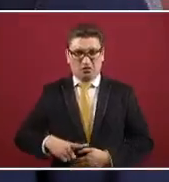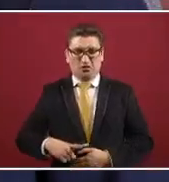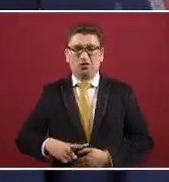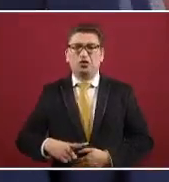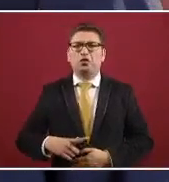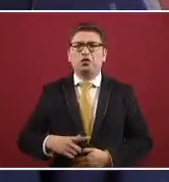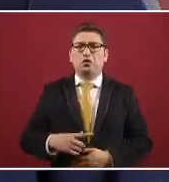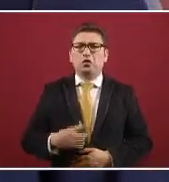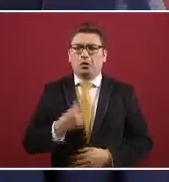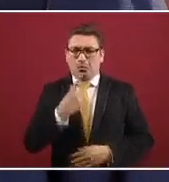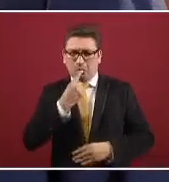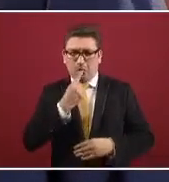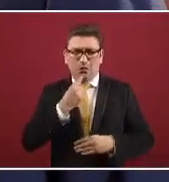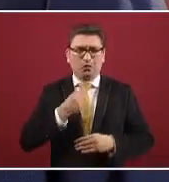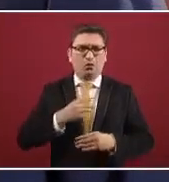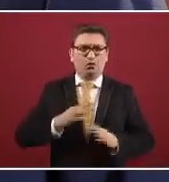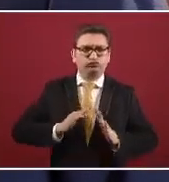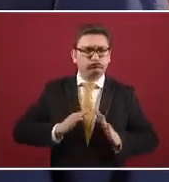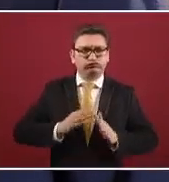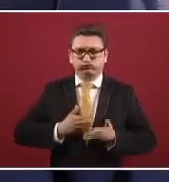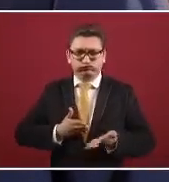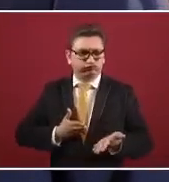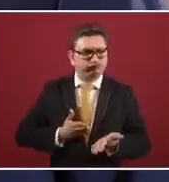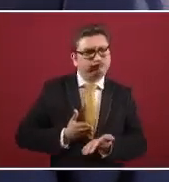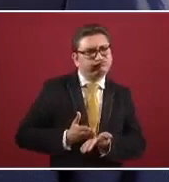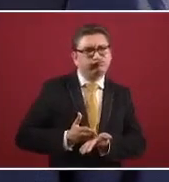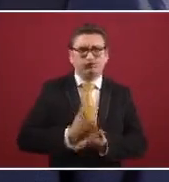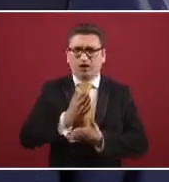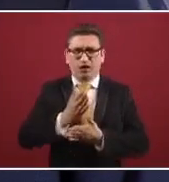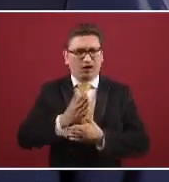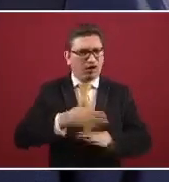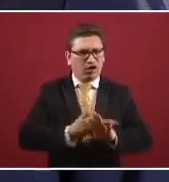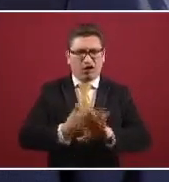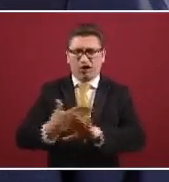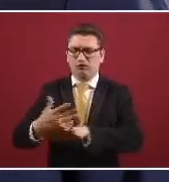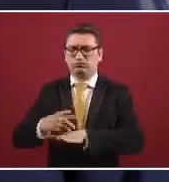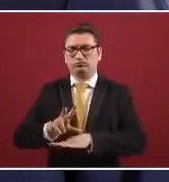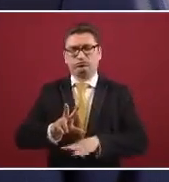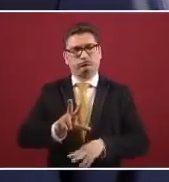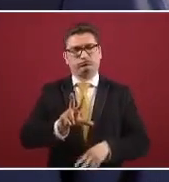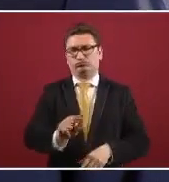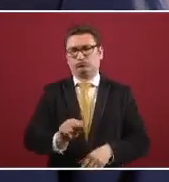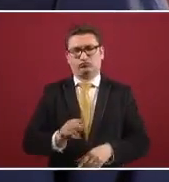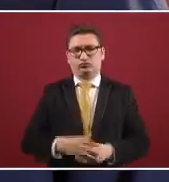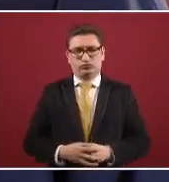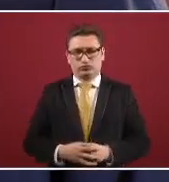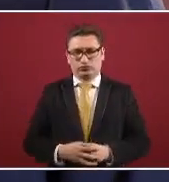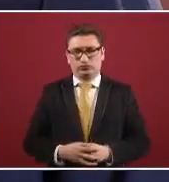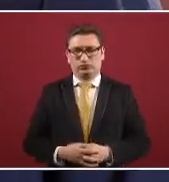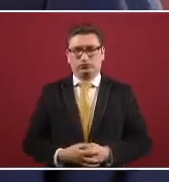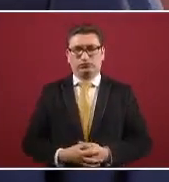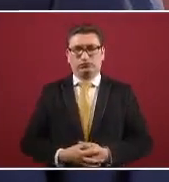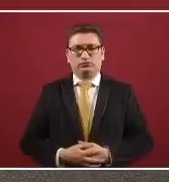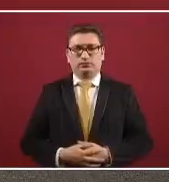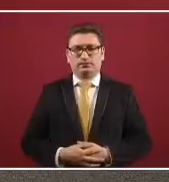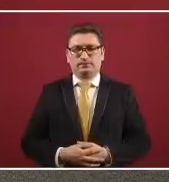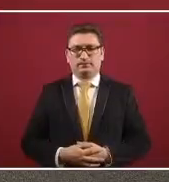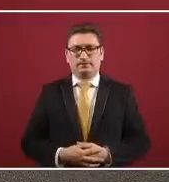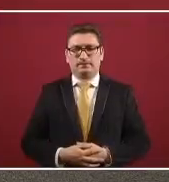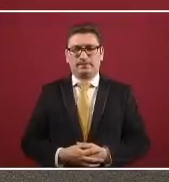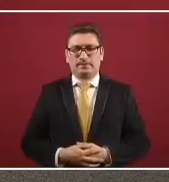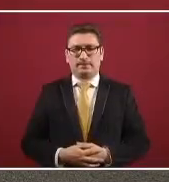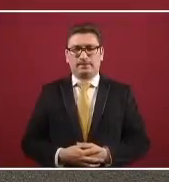No vamos a hacer una cosa extrema como destruir lo que